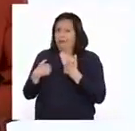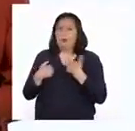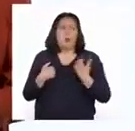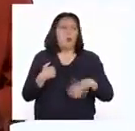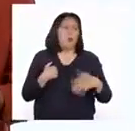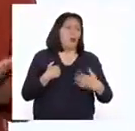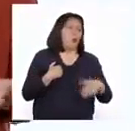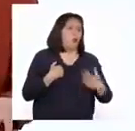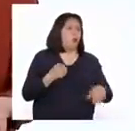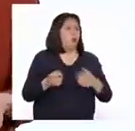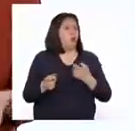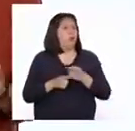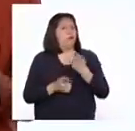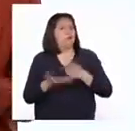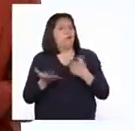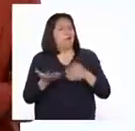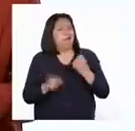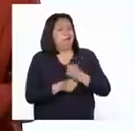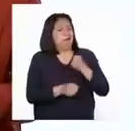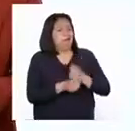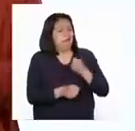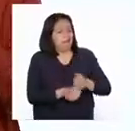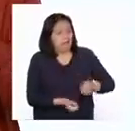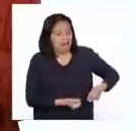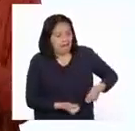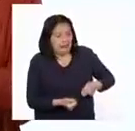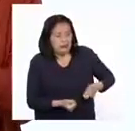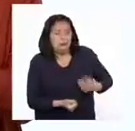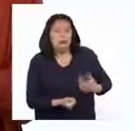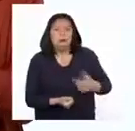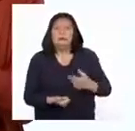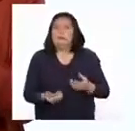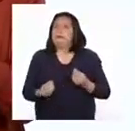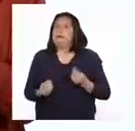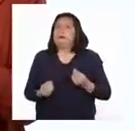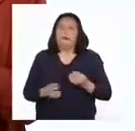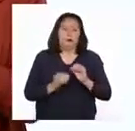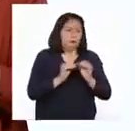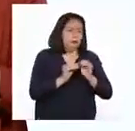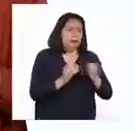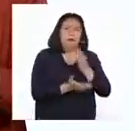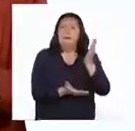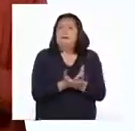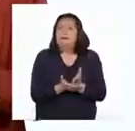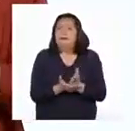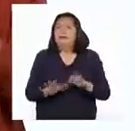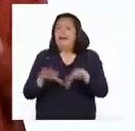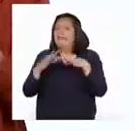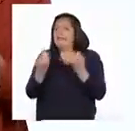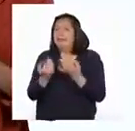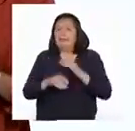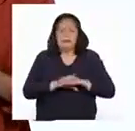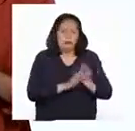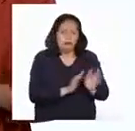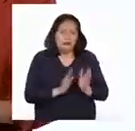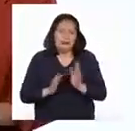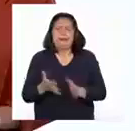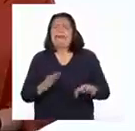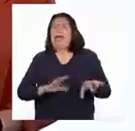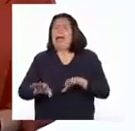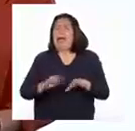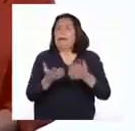es perjudicial para las actividades como la agricultura. Para enfrentar este problema, muchas familias se organizan y toman